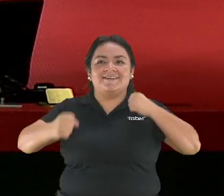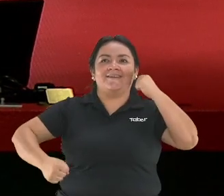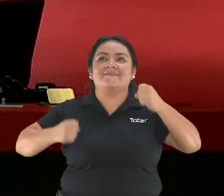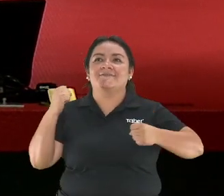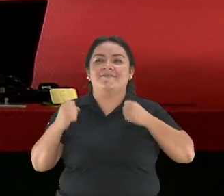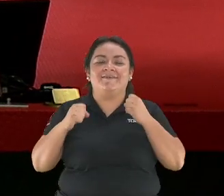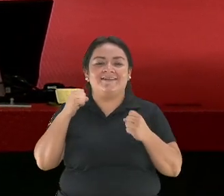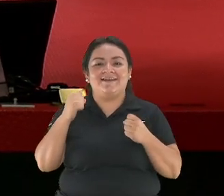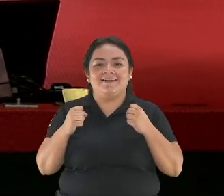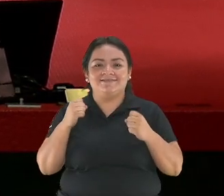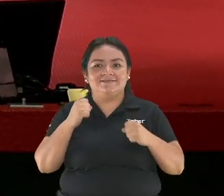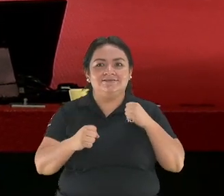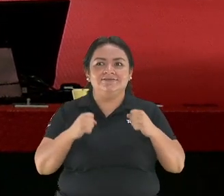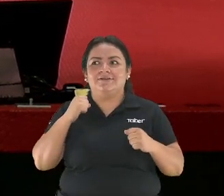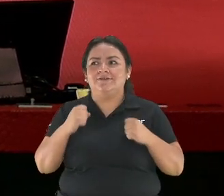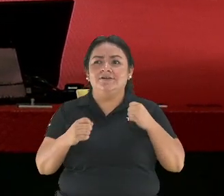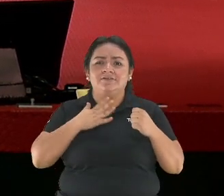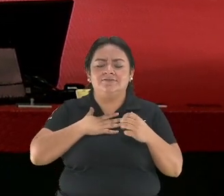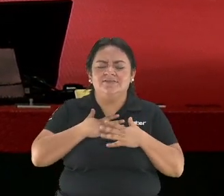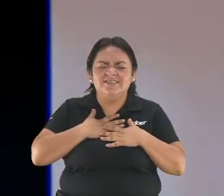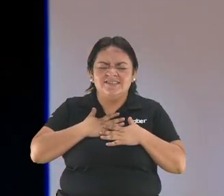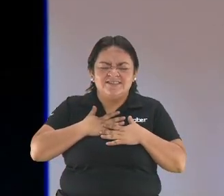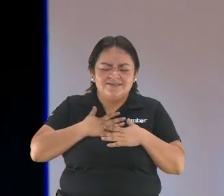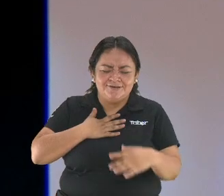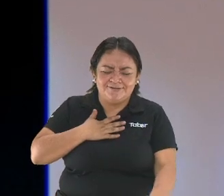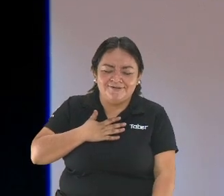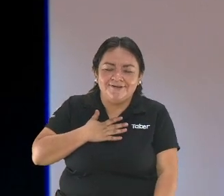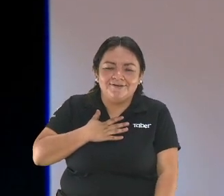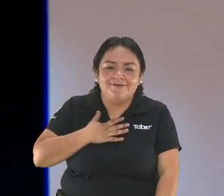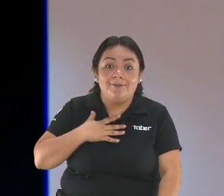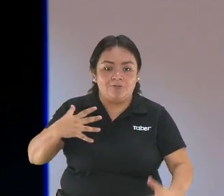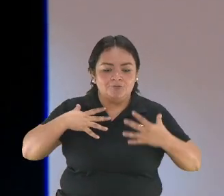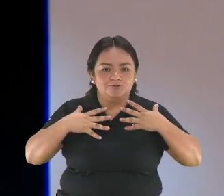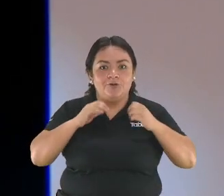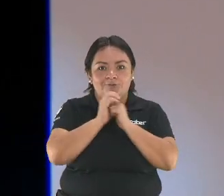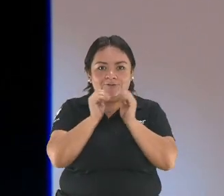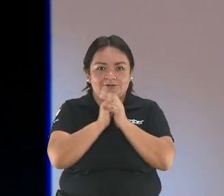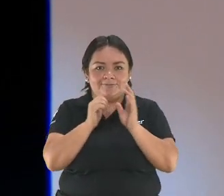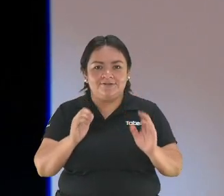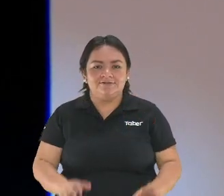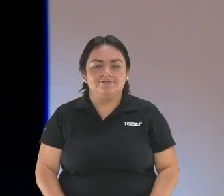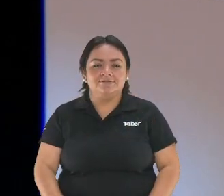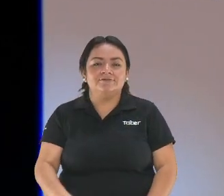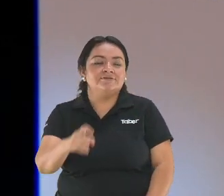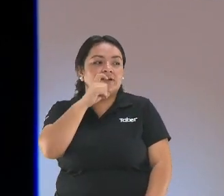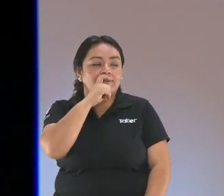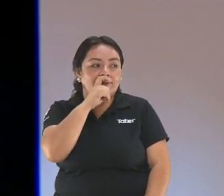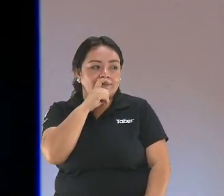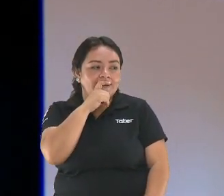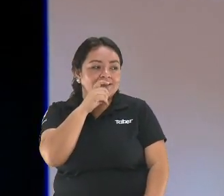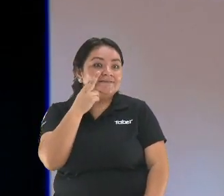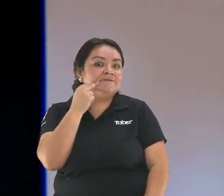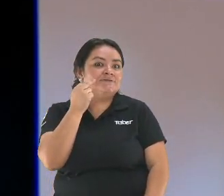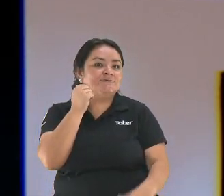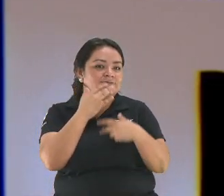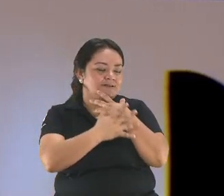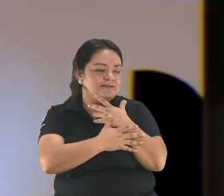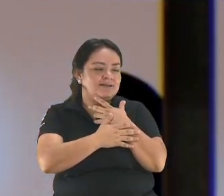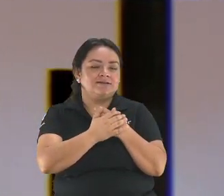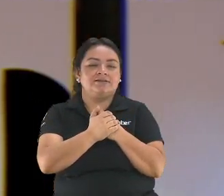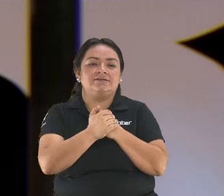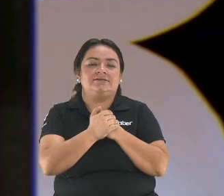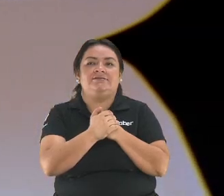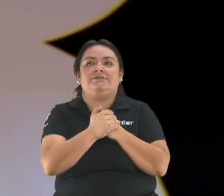kilómetros y al medio camino perdía el oxígeno y su padre que era diabético en esos últimos